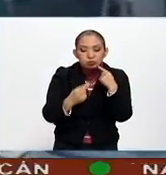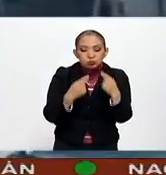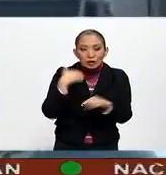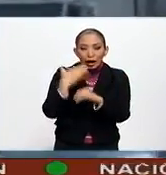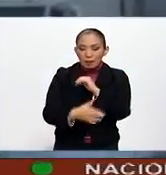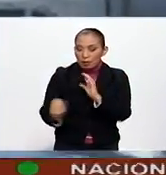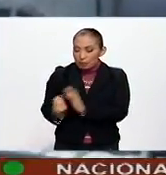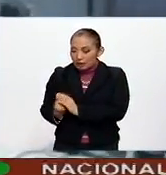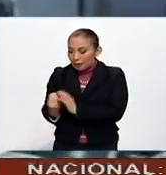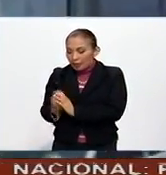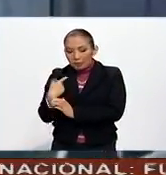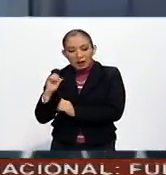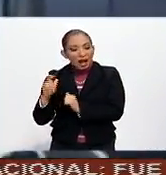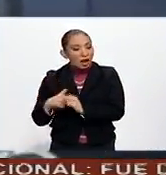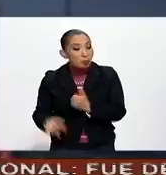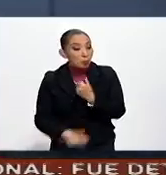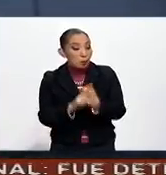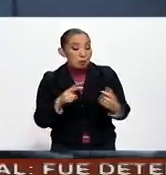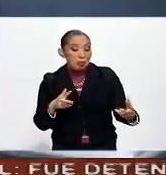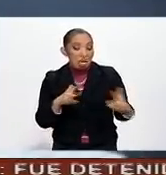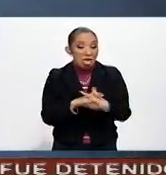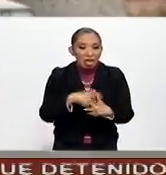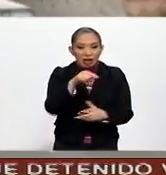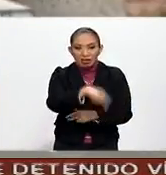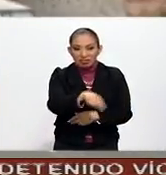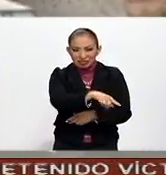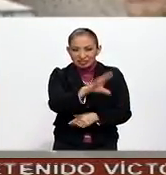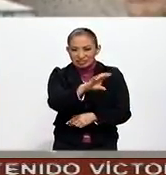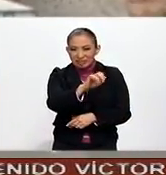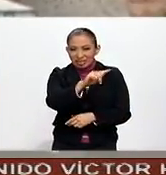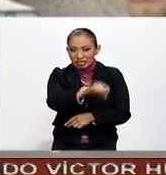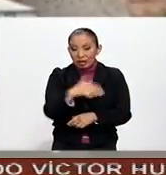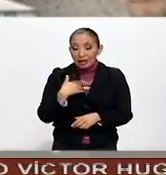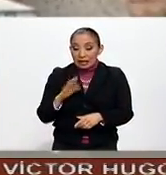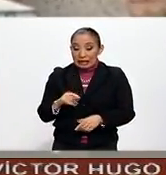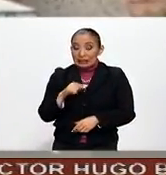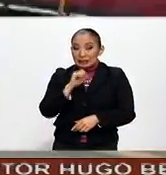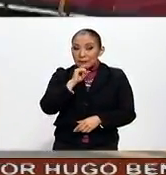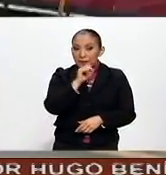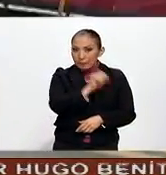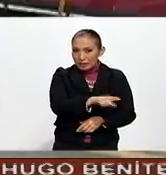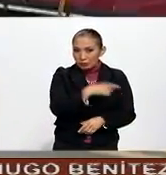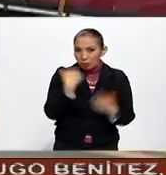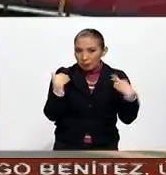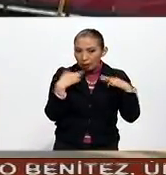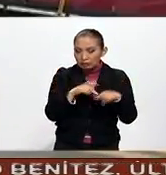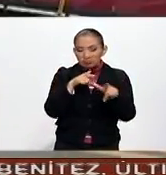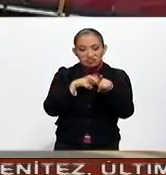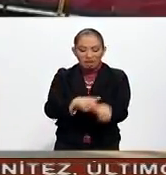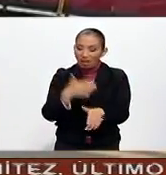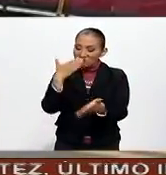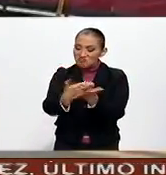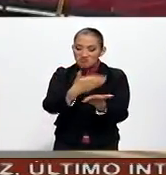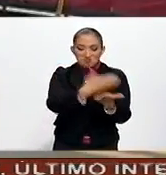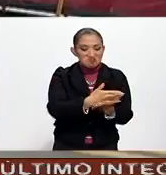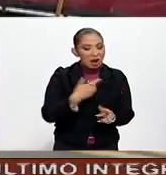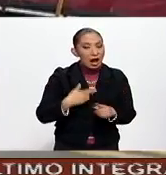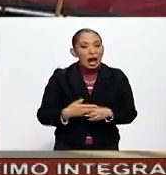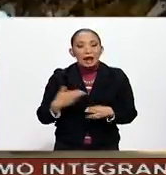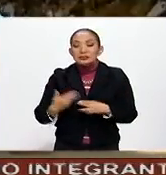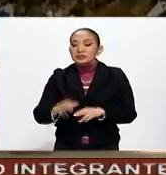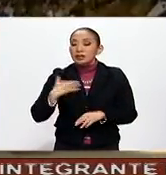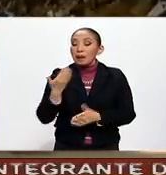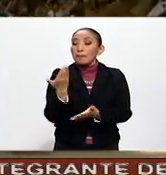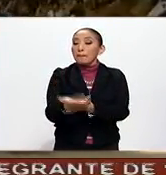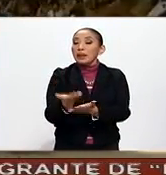en privado para evitar confrontaciones con los disidentes. Además, la coordinadora aseguró que continuarán los bloqueos hasta que se